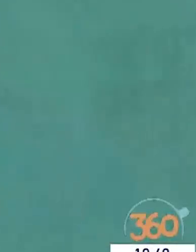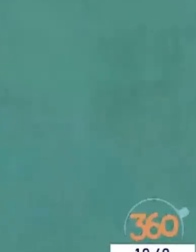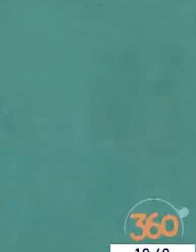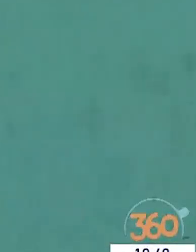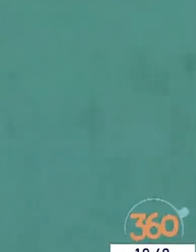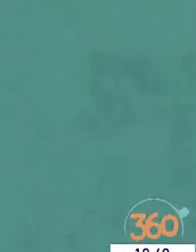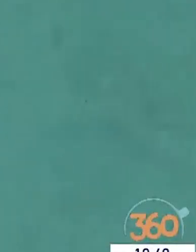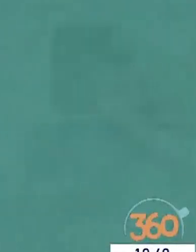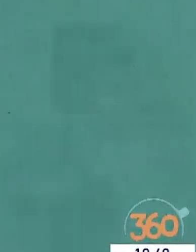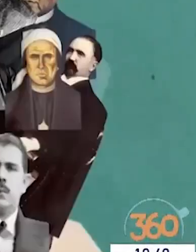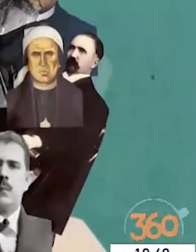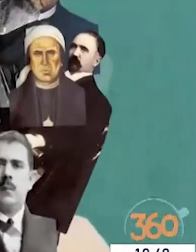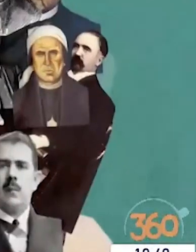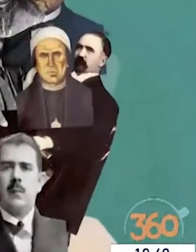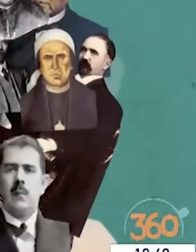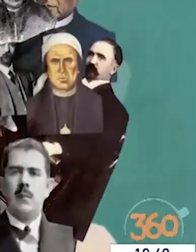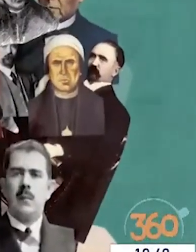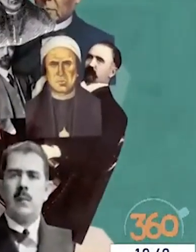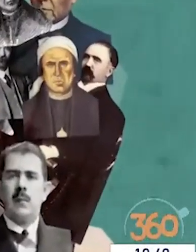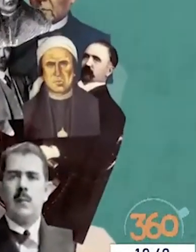Y esto va para los jóvenes.